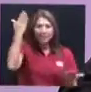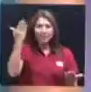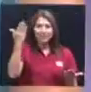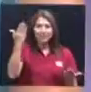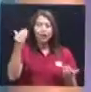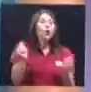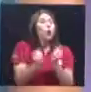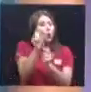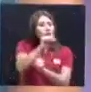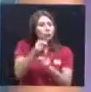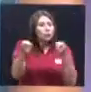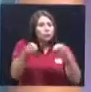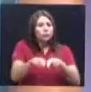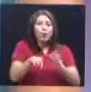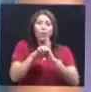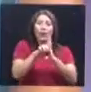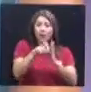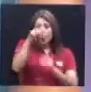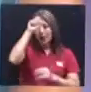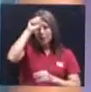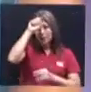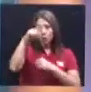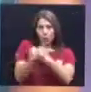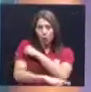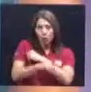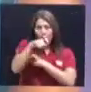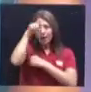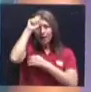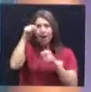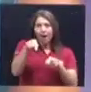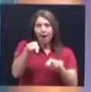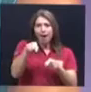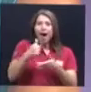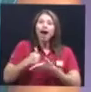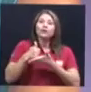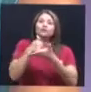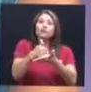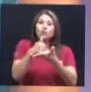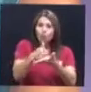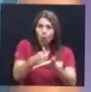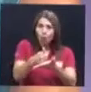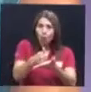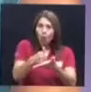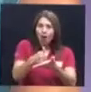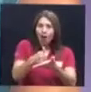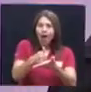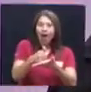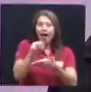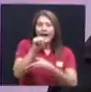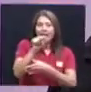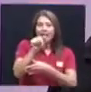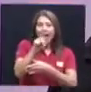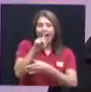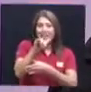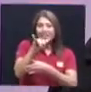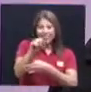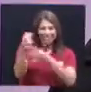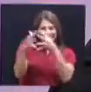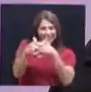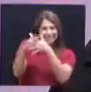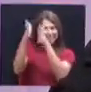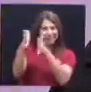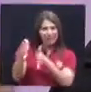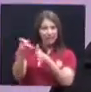agravante Egipto por ejemplo ayudó a los nazis era plataforma nazi en la Segunda Guerra